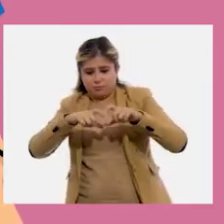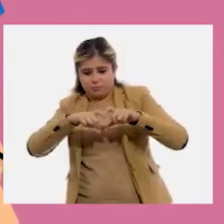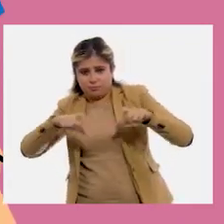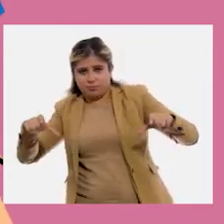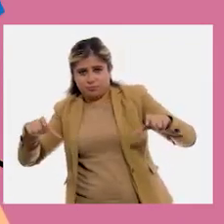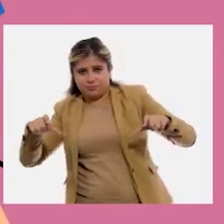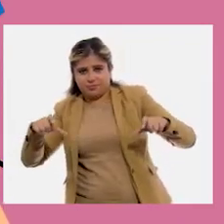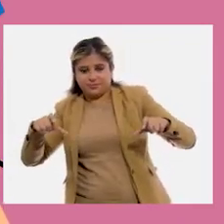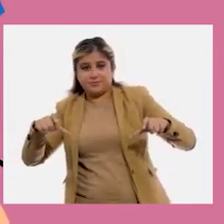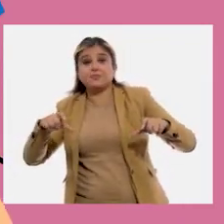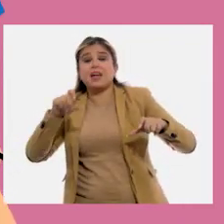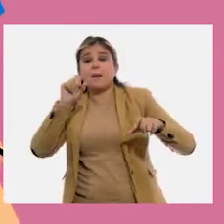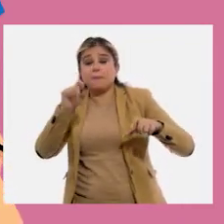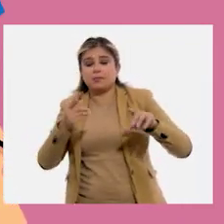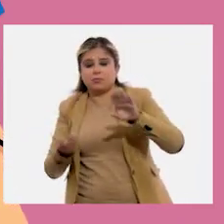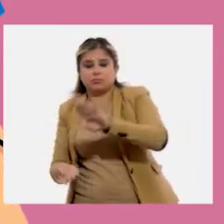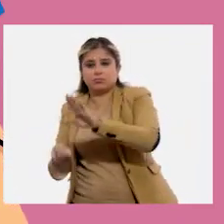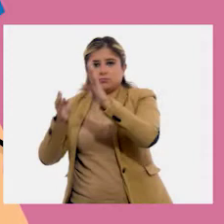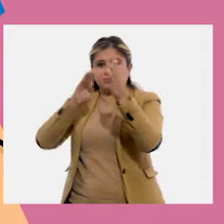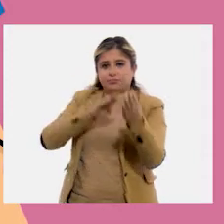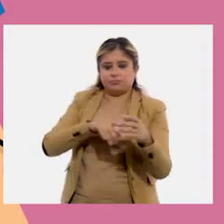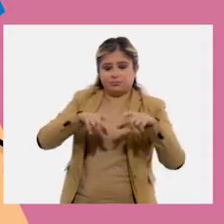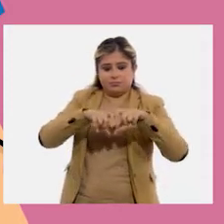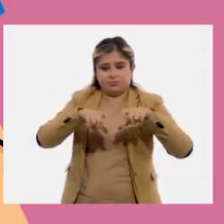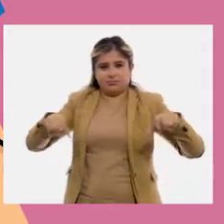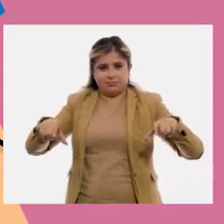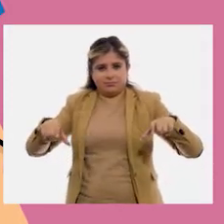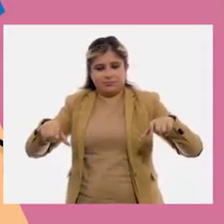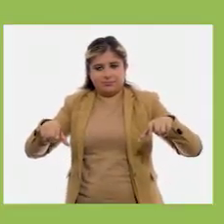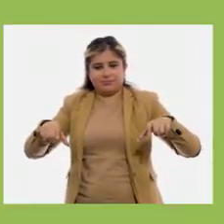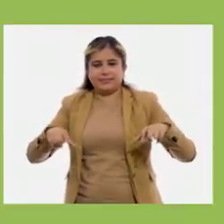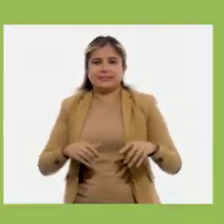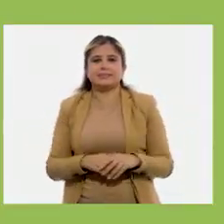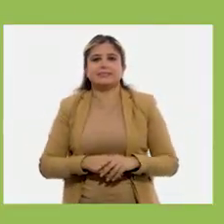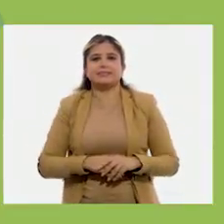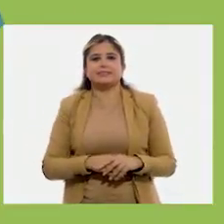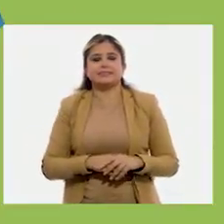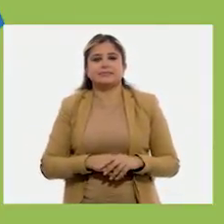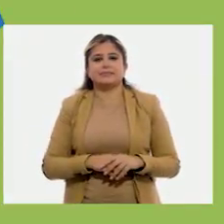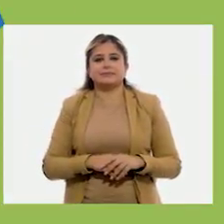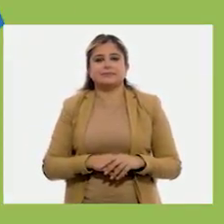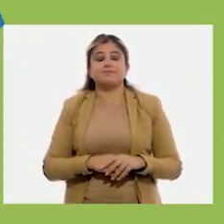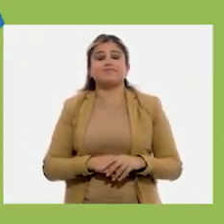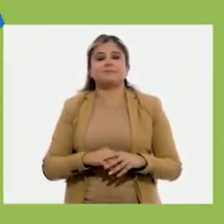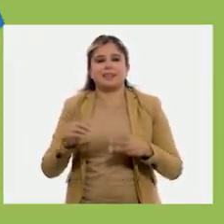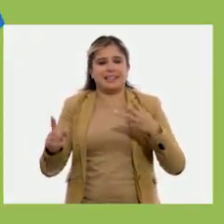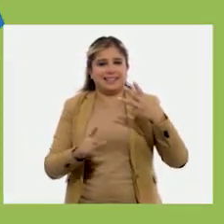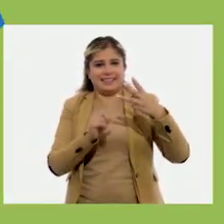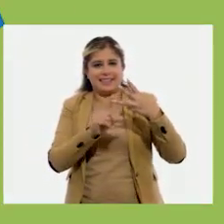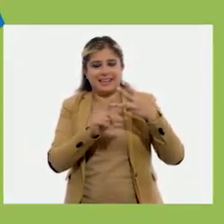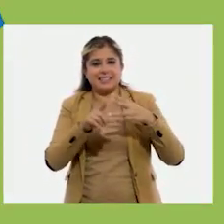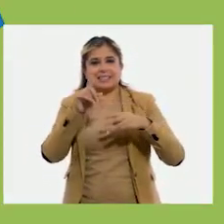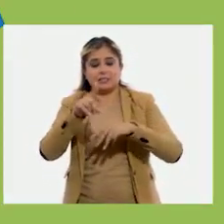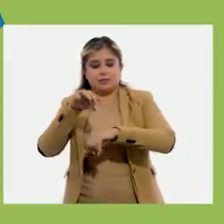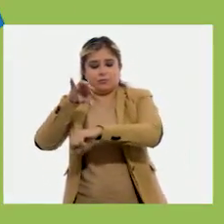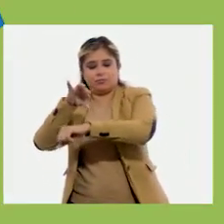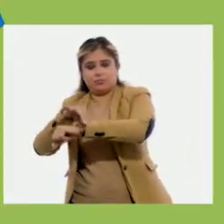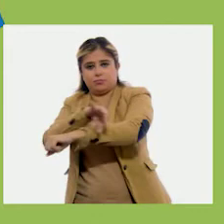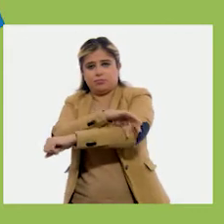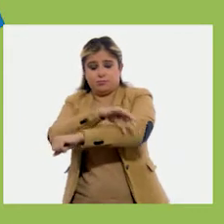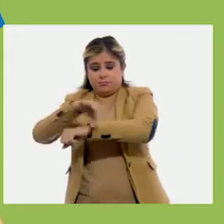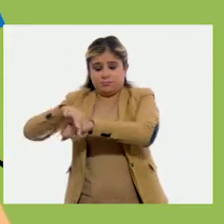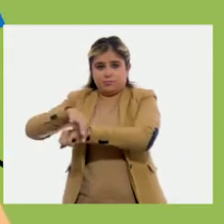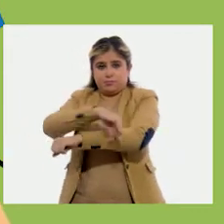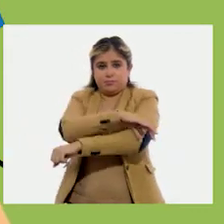arriba. Repite el paso anterior del otro lado de la playera. 3. Traza la línea